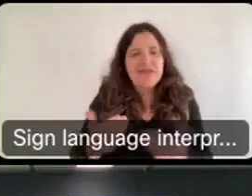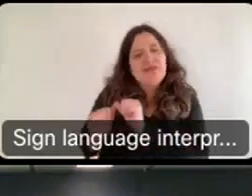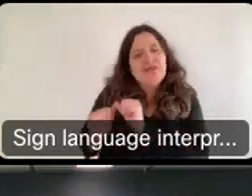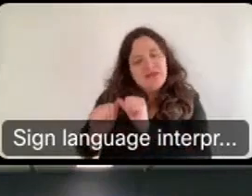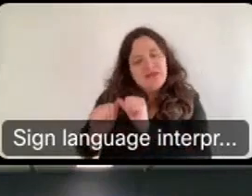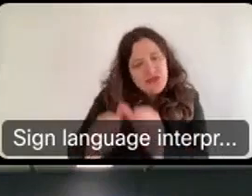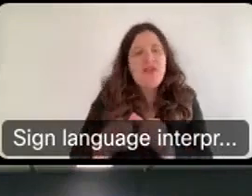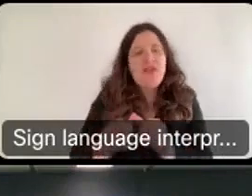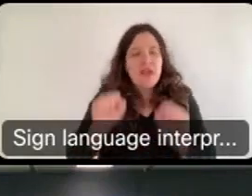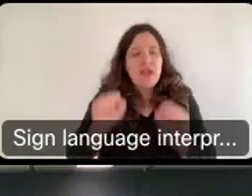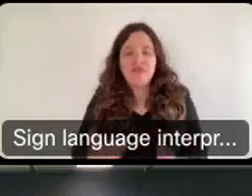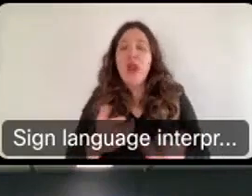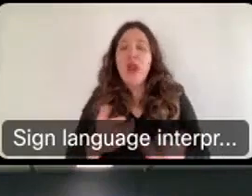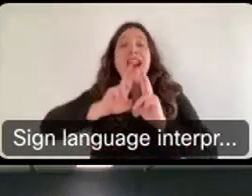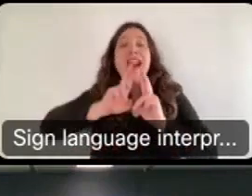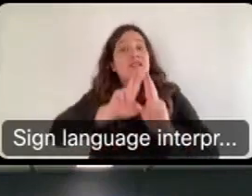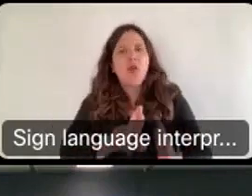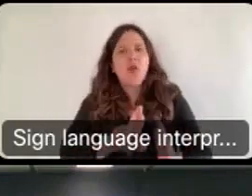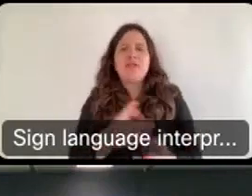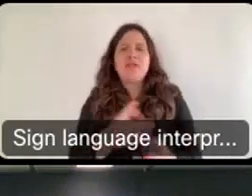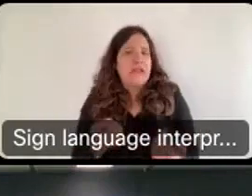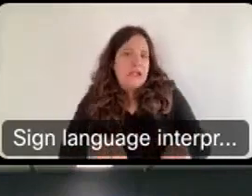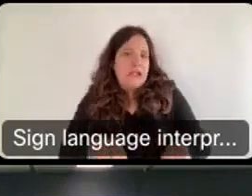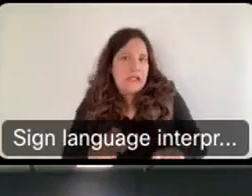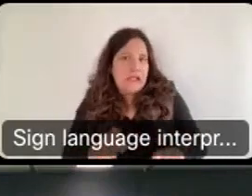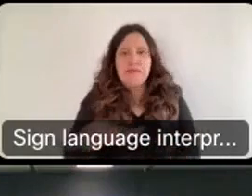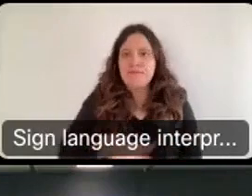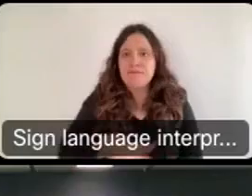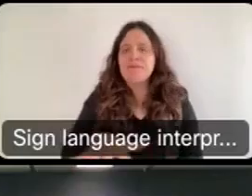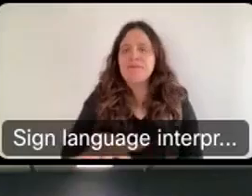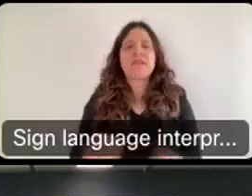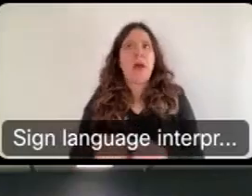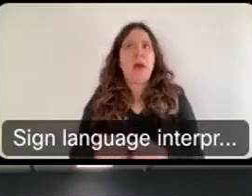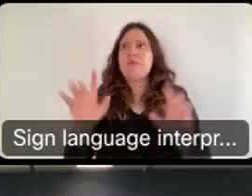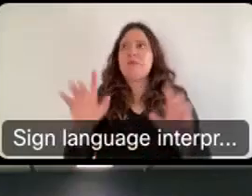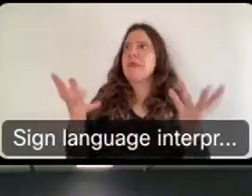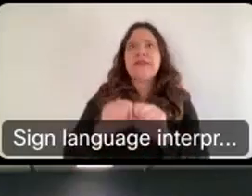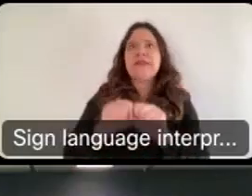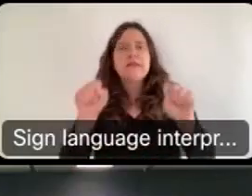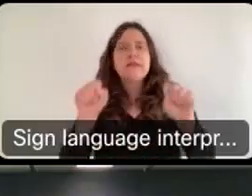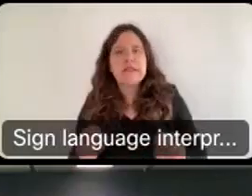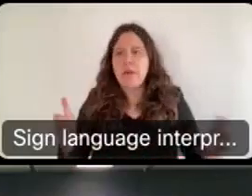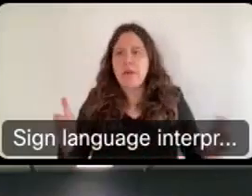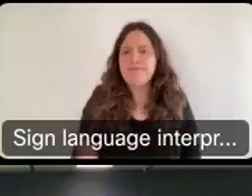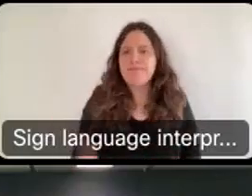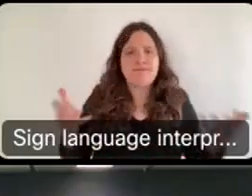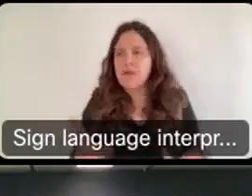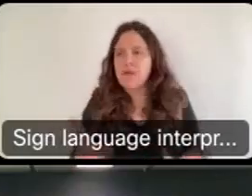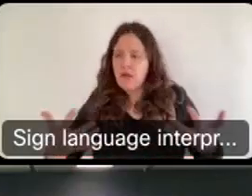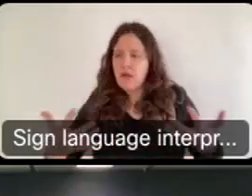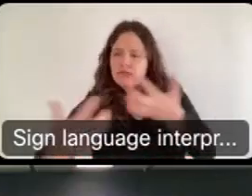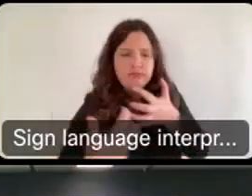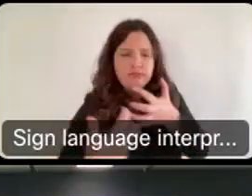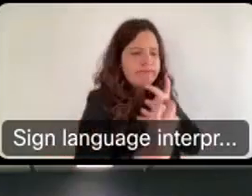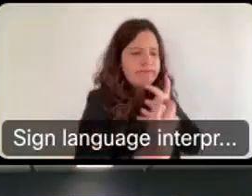capacidad de responder rápidamente ante crisis y emergencias, sino también ante sistemas que promueven la acción intersectorial y una